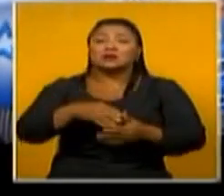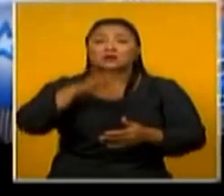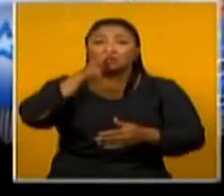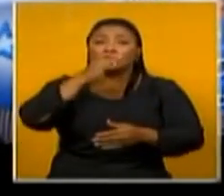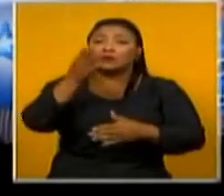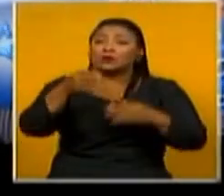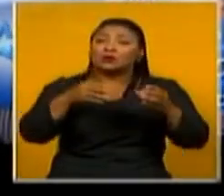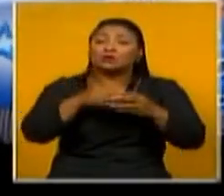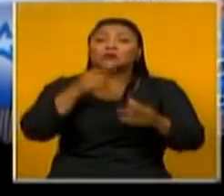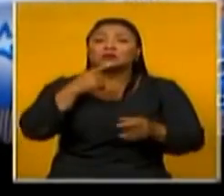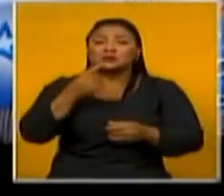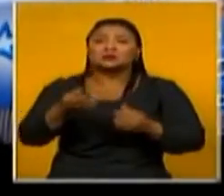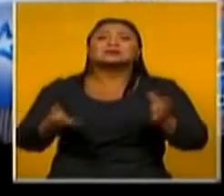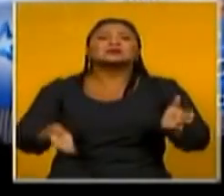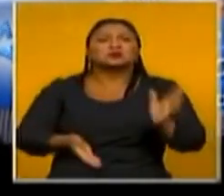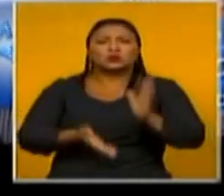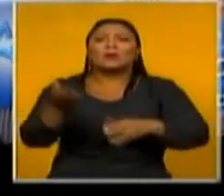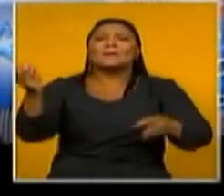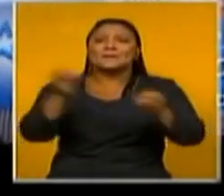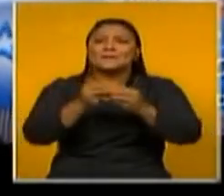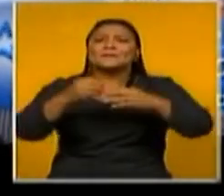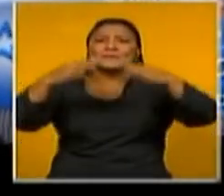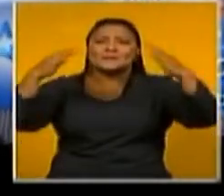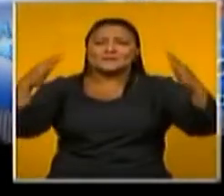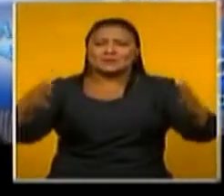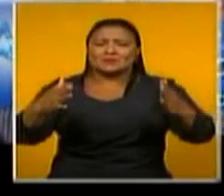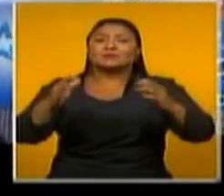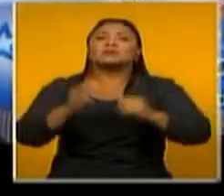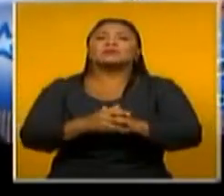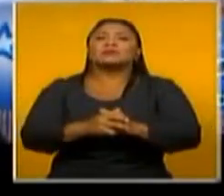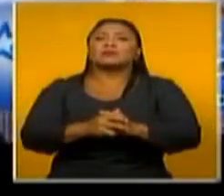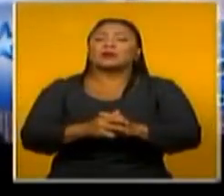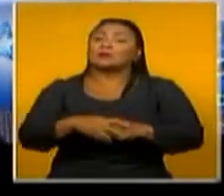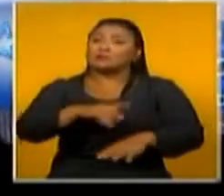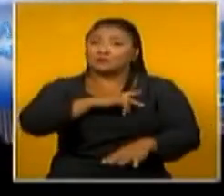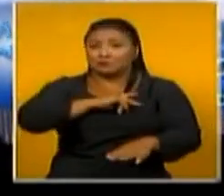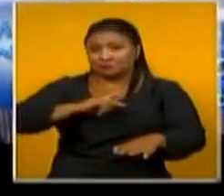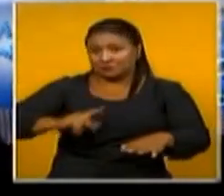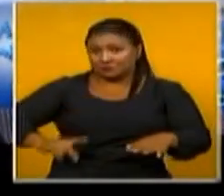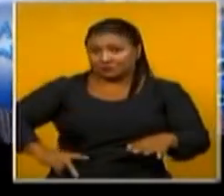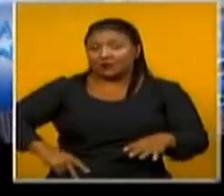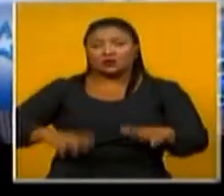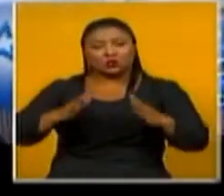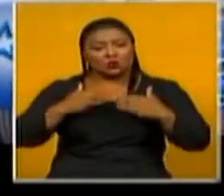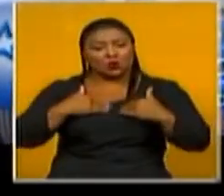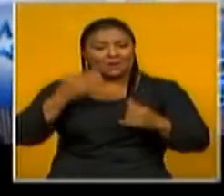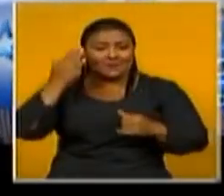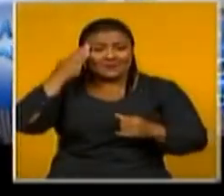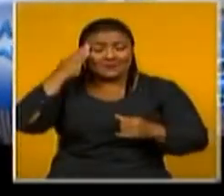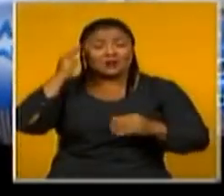municipal que se extienda la medida por un tiempo más y en lo personal yo creo que